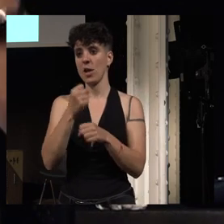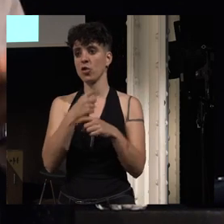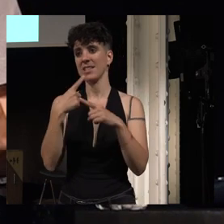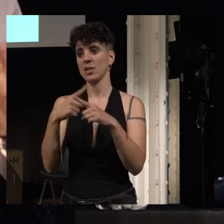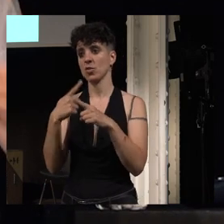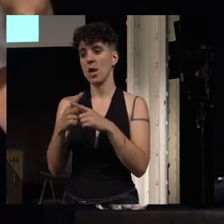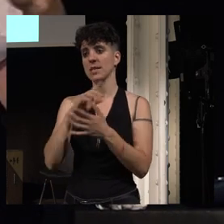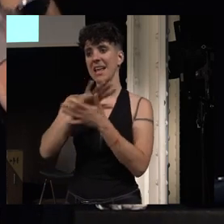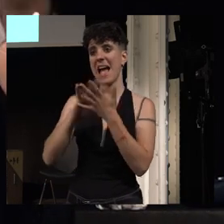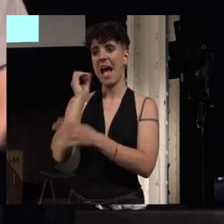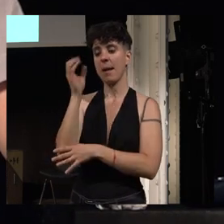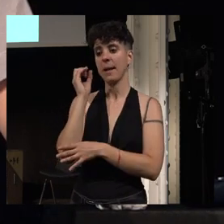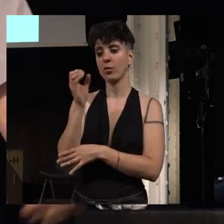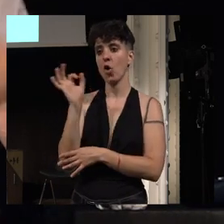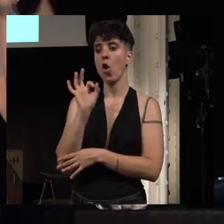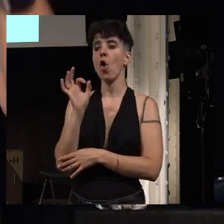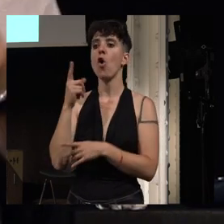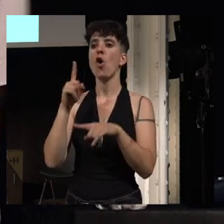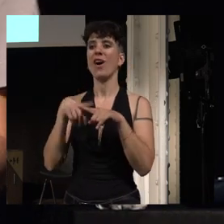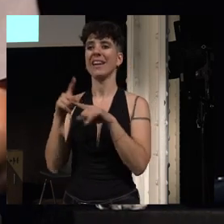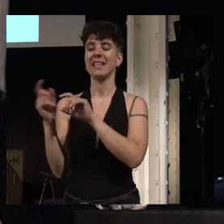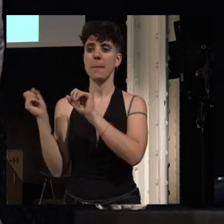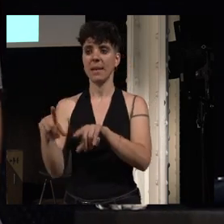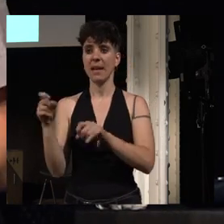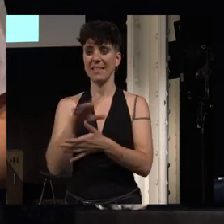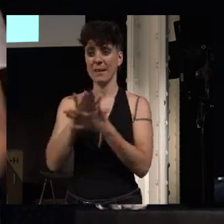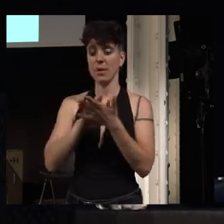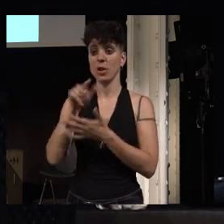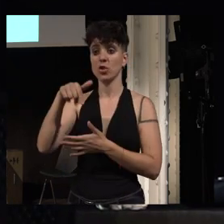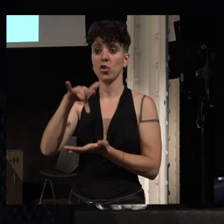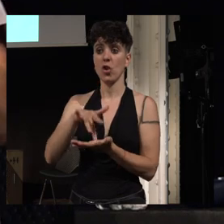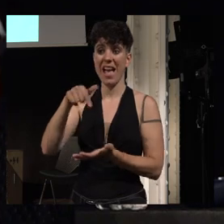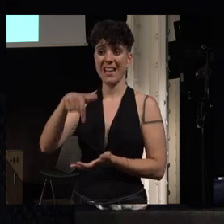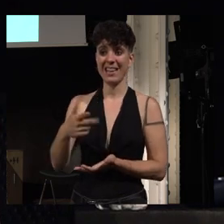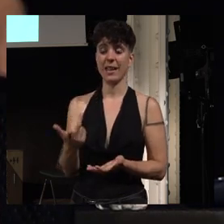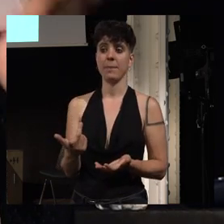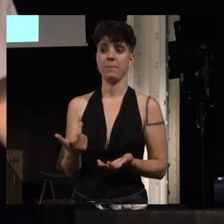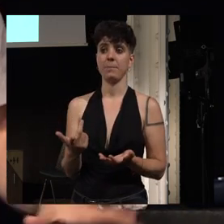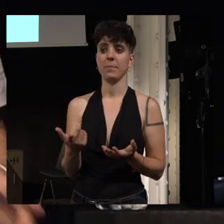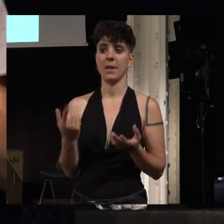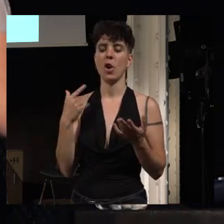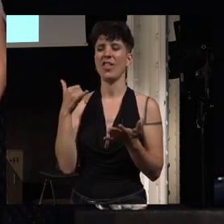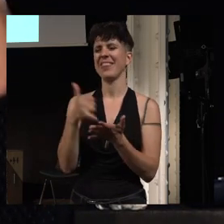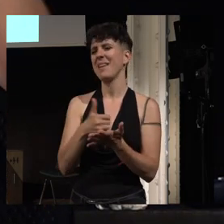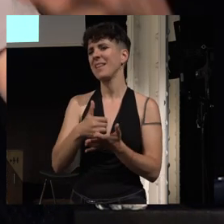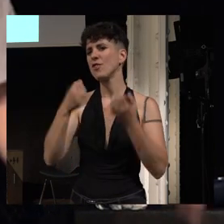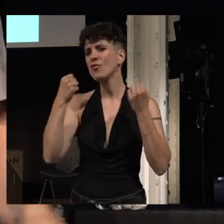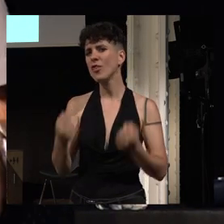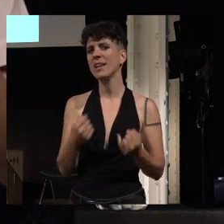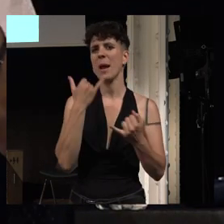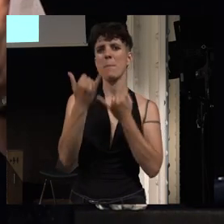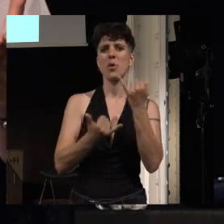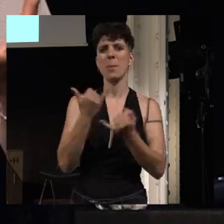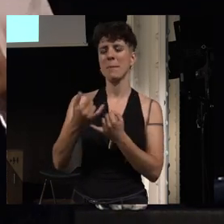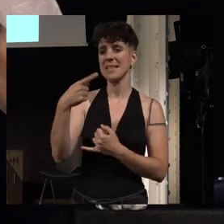No es muy frecuente tener a gays y lesbianas migrantes hablando. No es muy frecuente. Y eso ha sucedido aquí. con todas las debilidades que tiene, con todos los problemas que tiene,